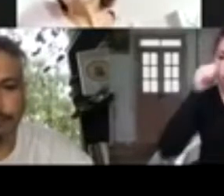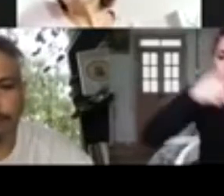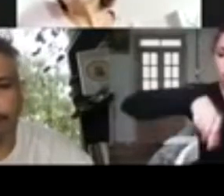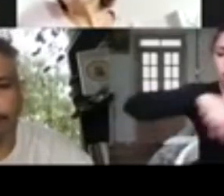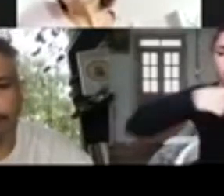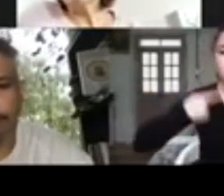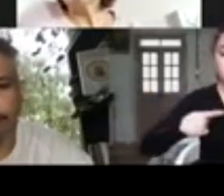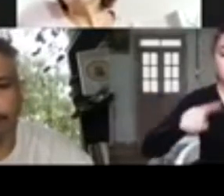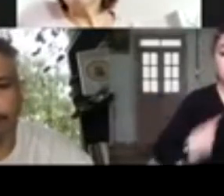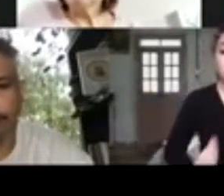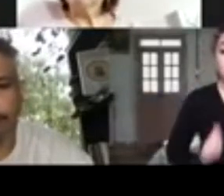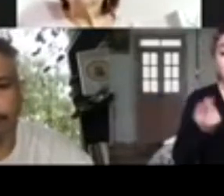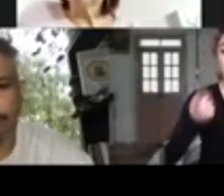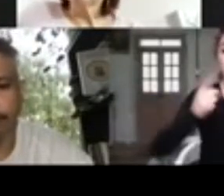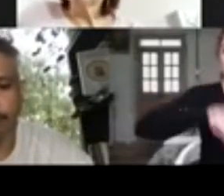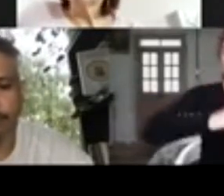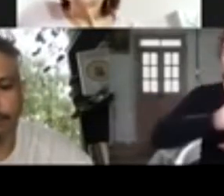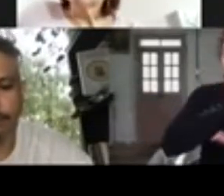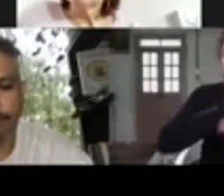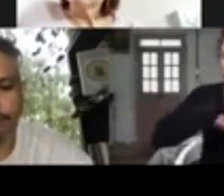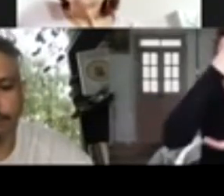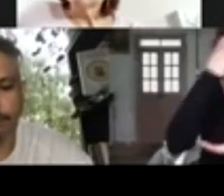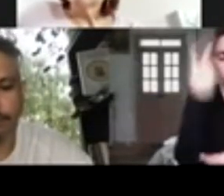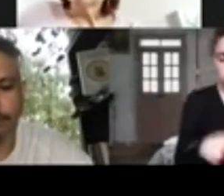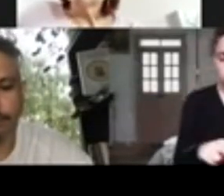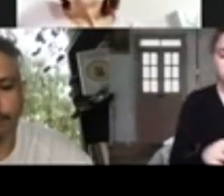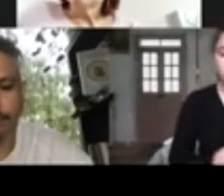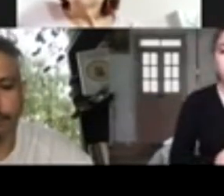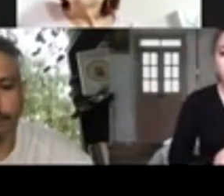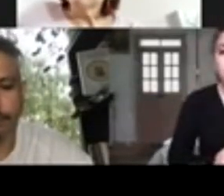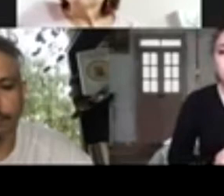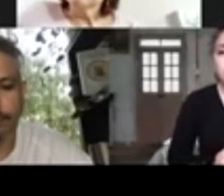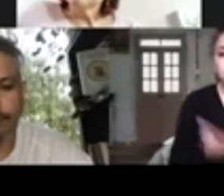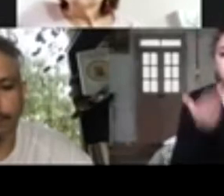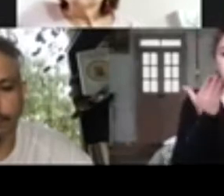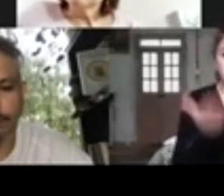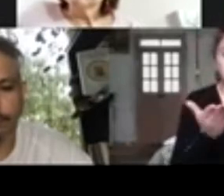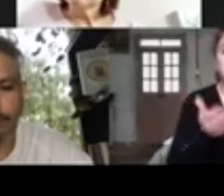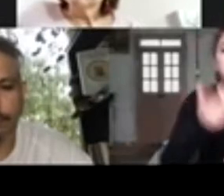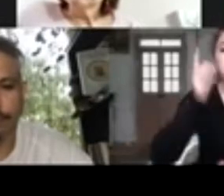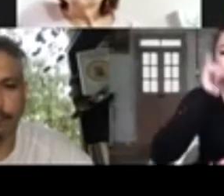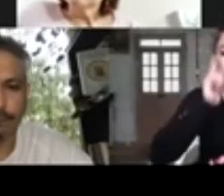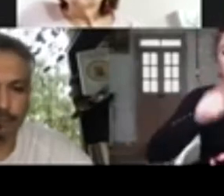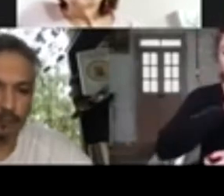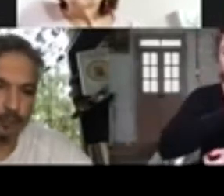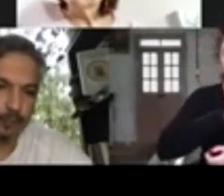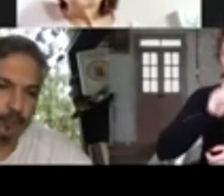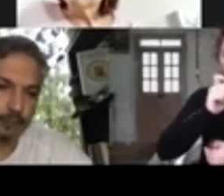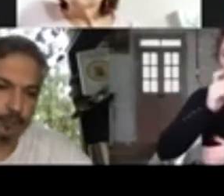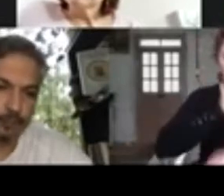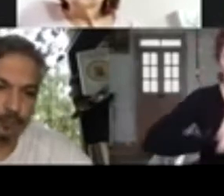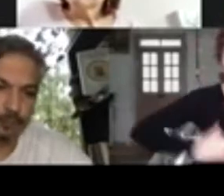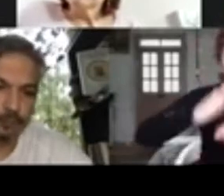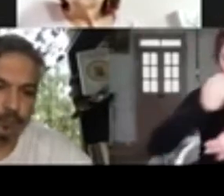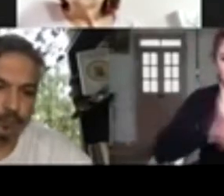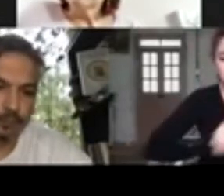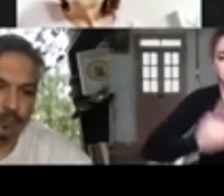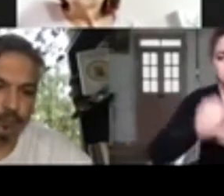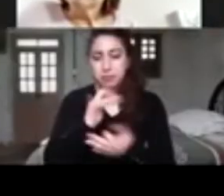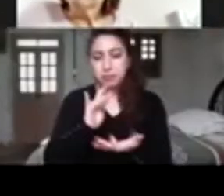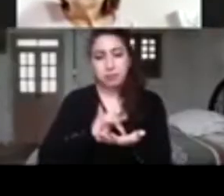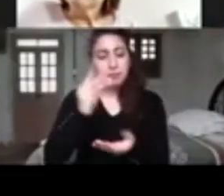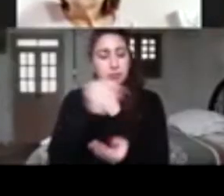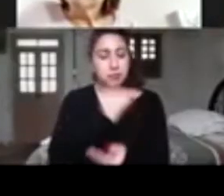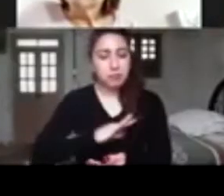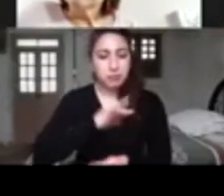las ciudadanas y ciudadanos capitalinos. Así que les deseo el mayor de los éxitos a todas y todos y muchas, muchas felicidades.